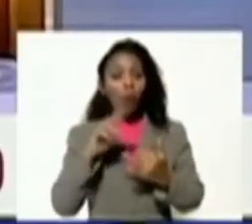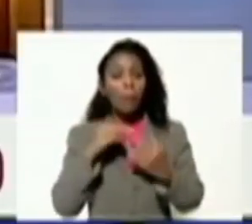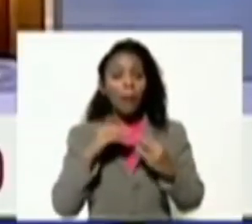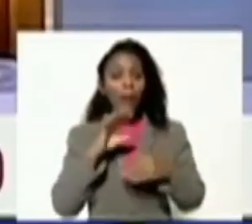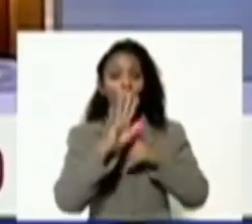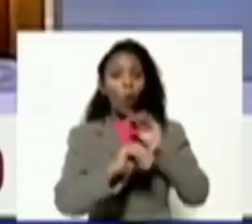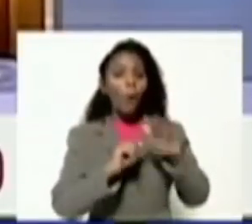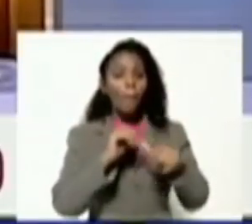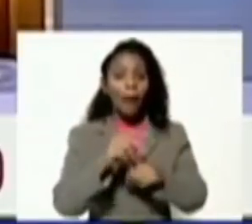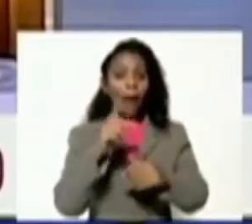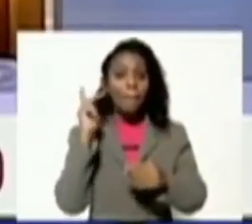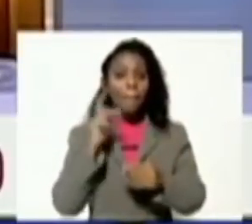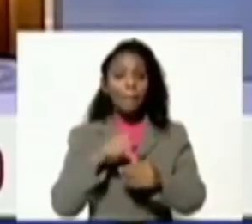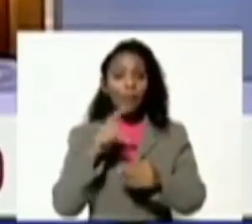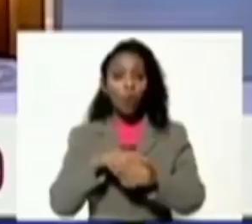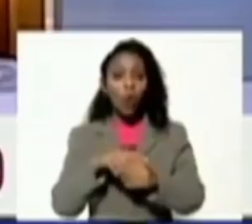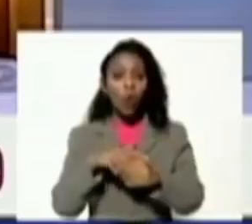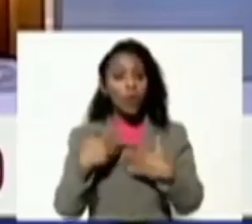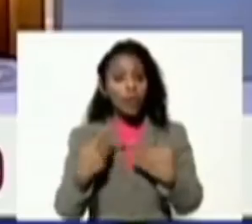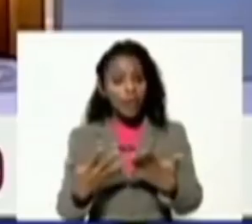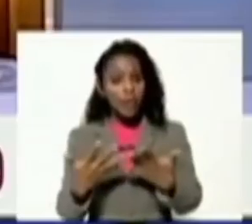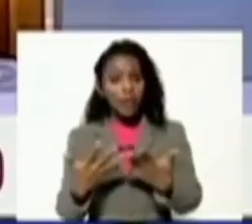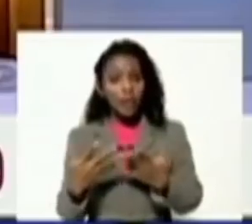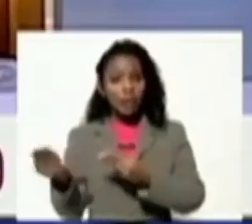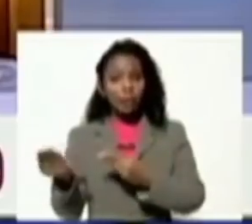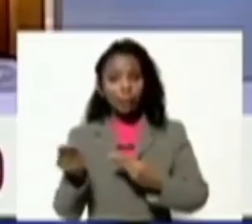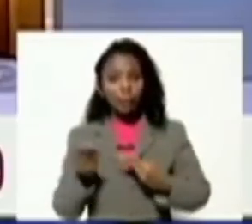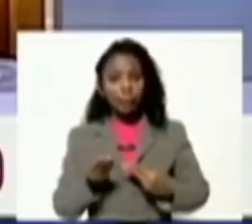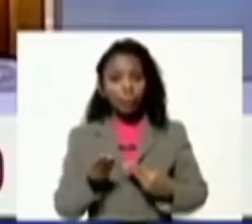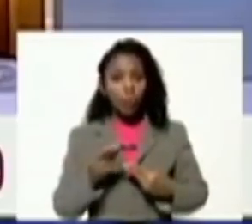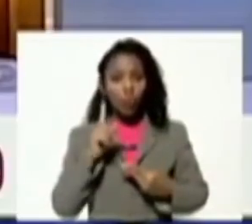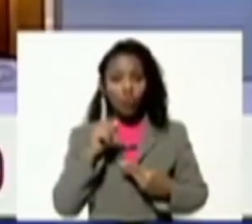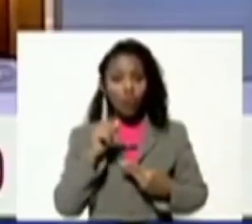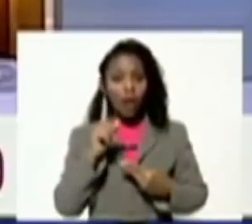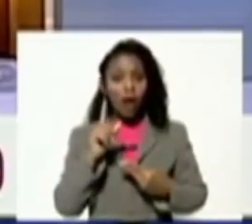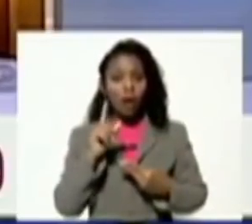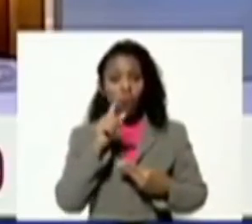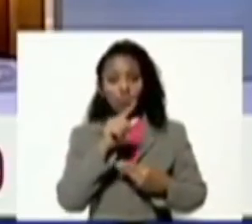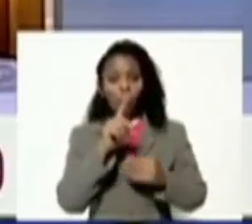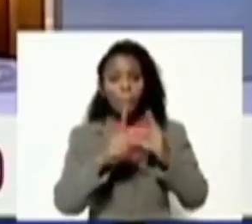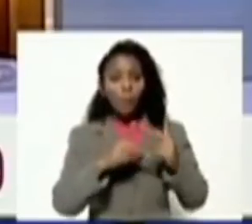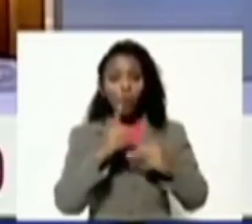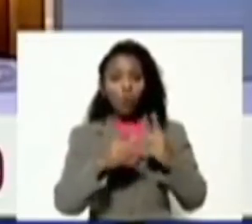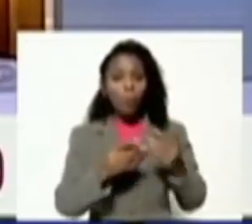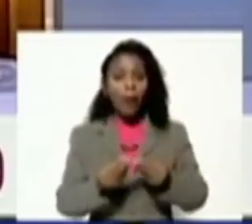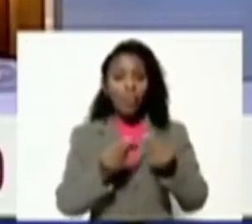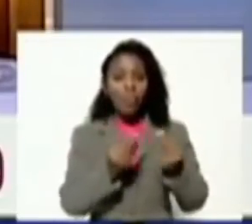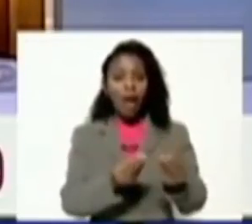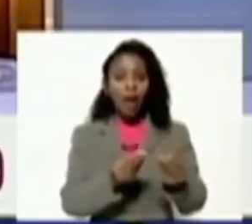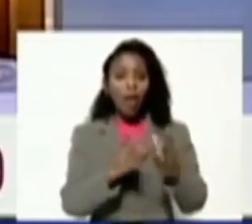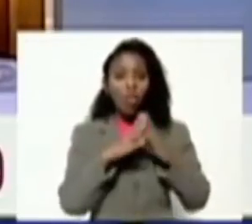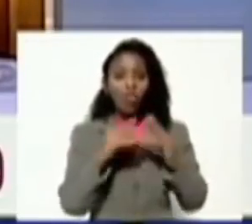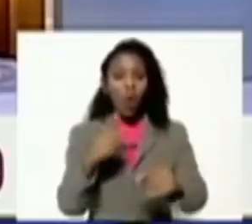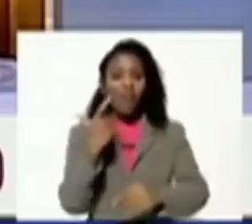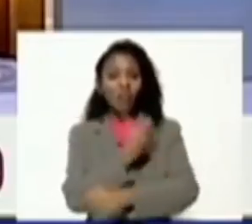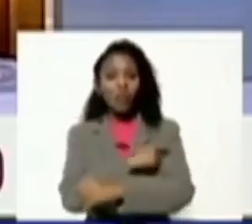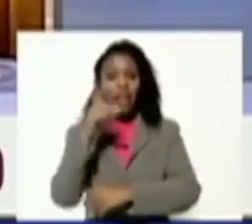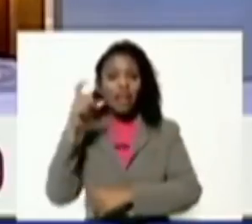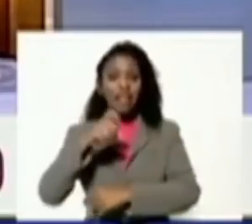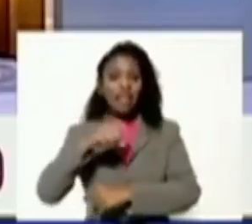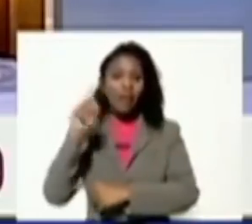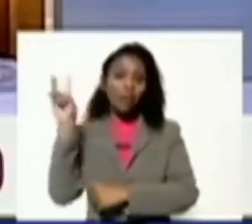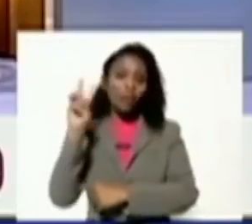nos compren el petróleo y dedicaría una parte de su producción para garantizar todas las vacunas que